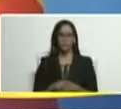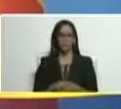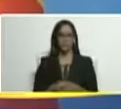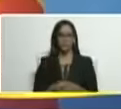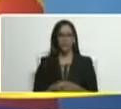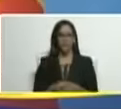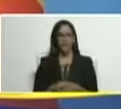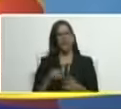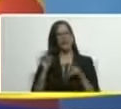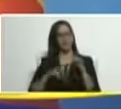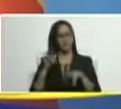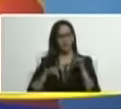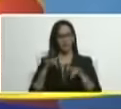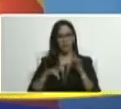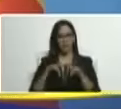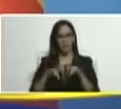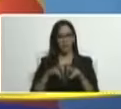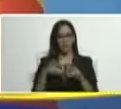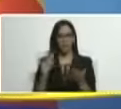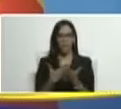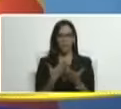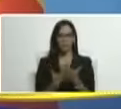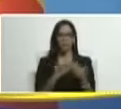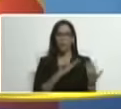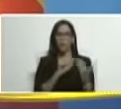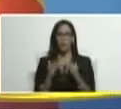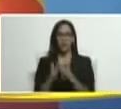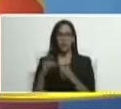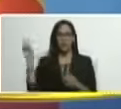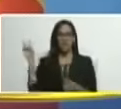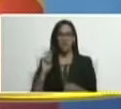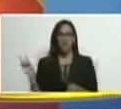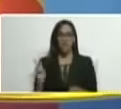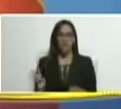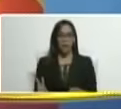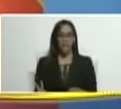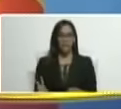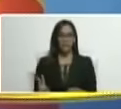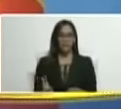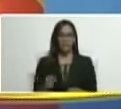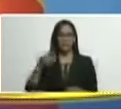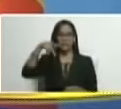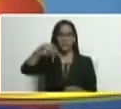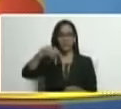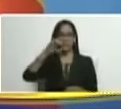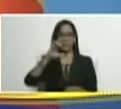al secretario general del Partido Comunista de Vietnam, del PCB,